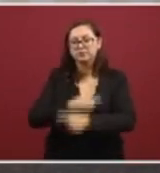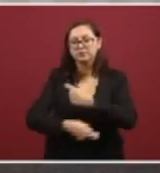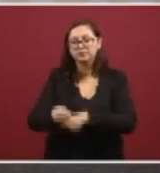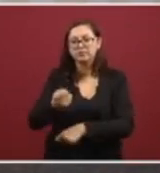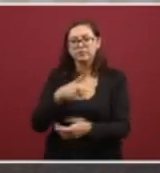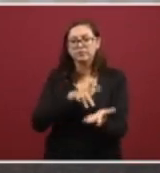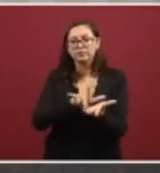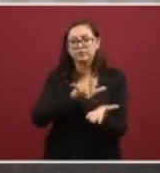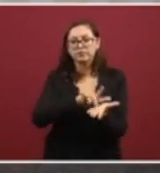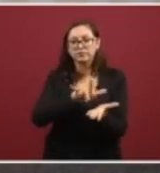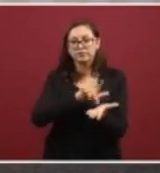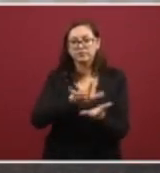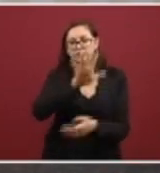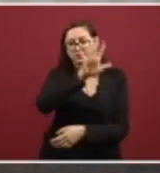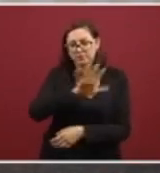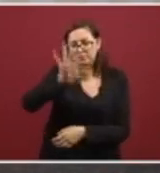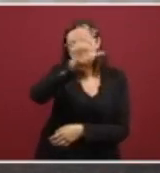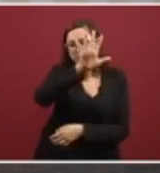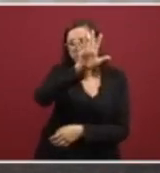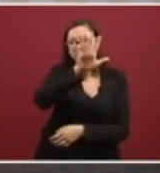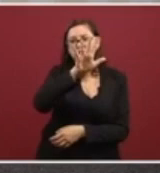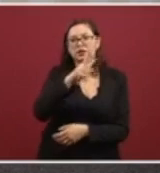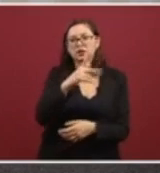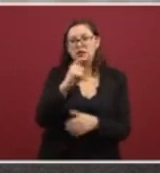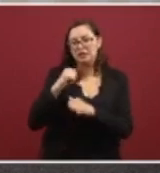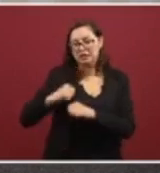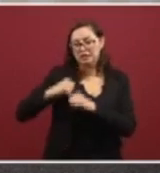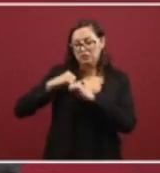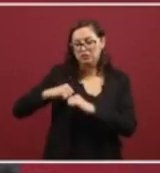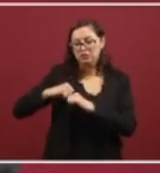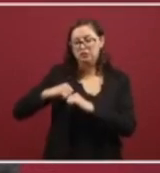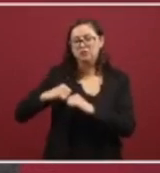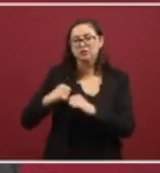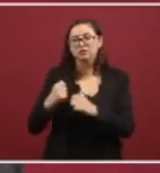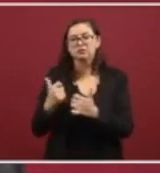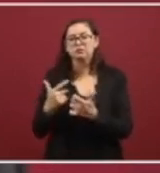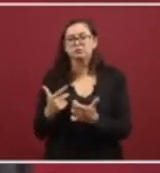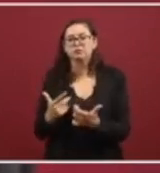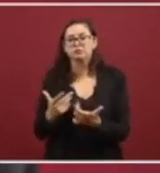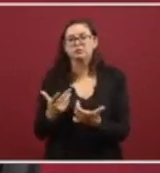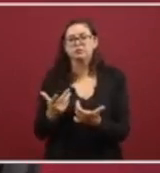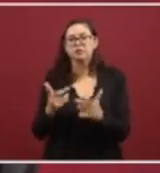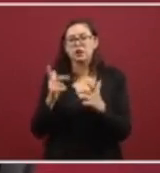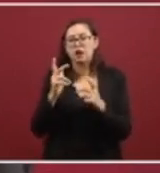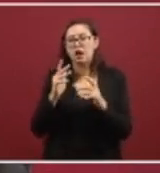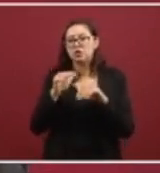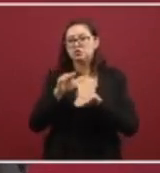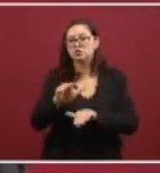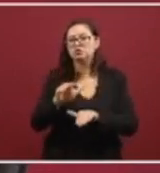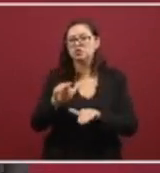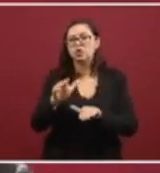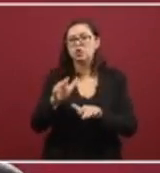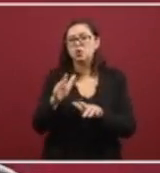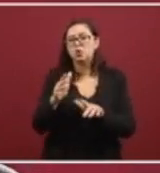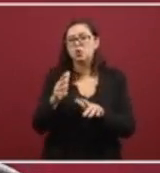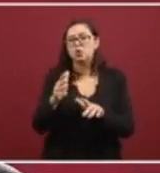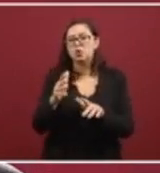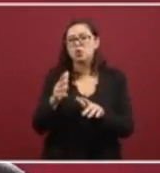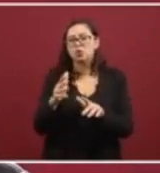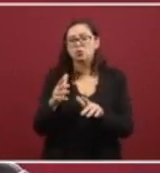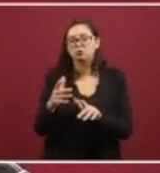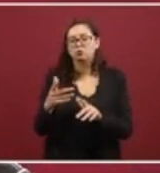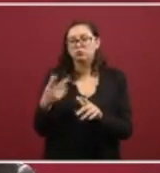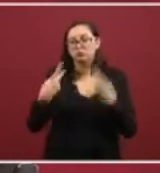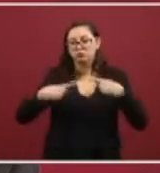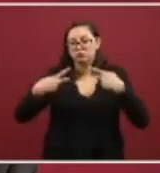de apoyo a esa región y a esas autoridades y a esas zonas en lo que se refiere a quienes van a estar en México